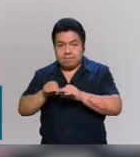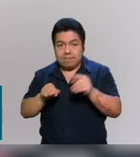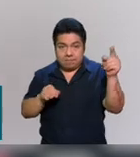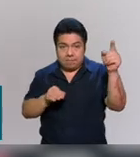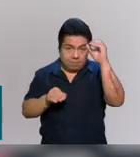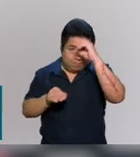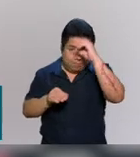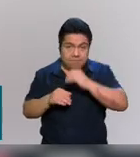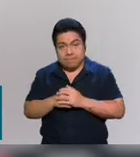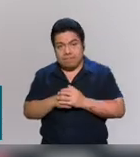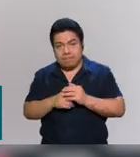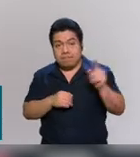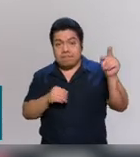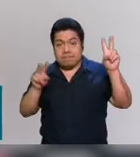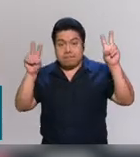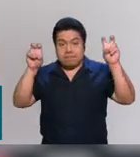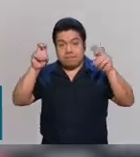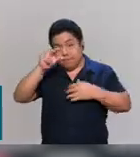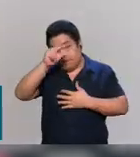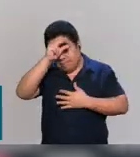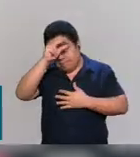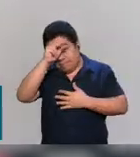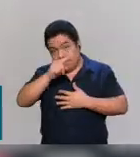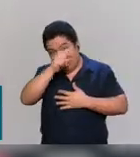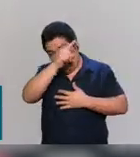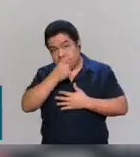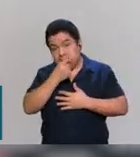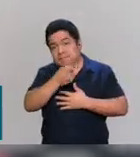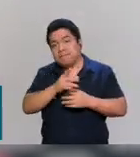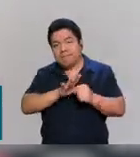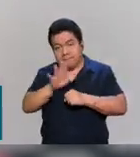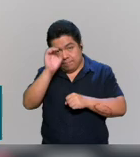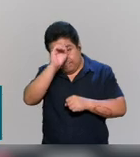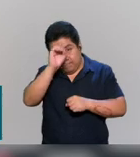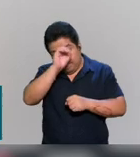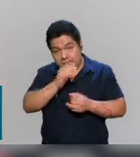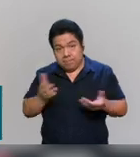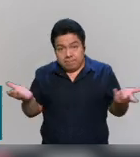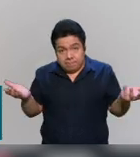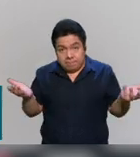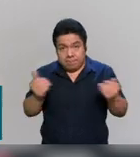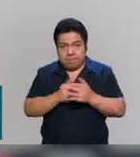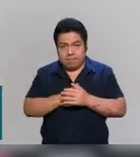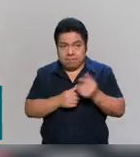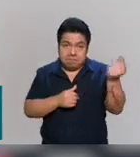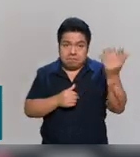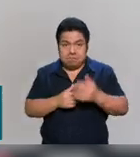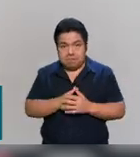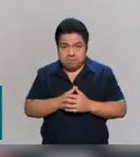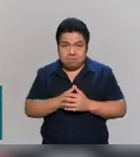¿Qué opinan los grandes estudiosos de Harvard de ello? ¿Por qué? A ver si de esos